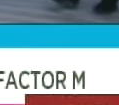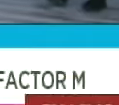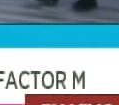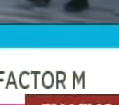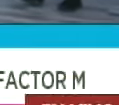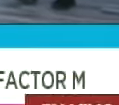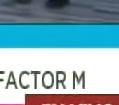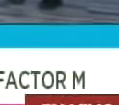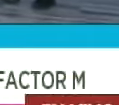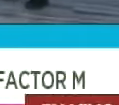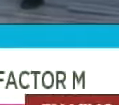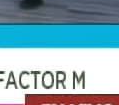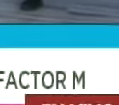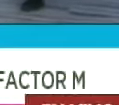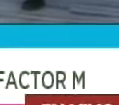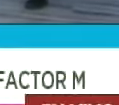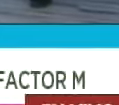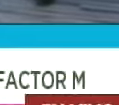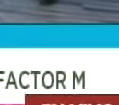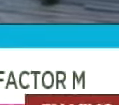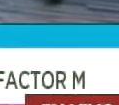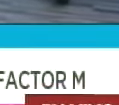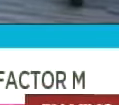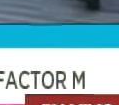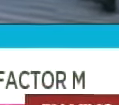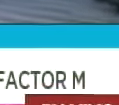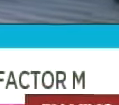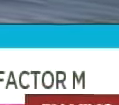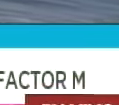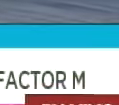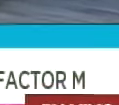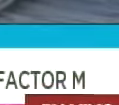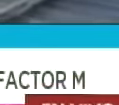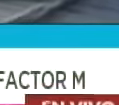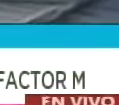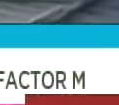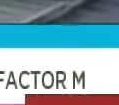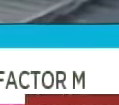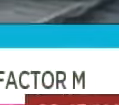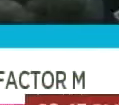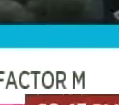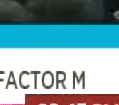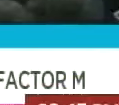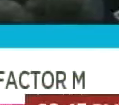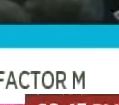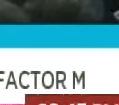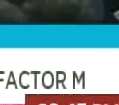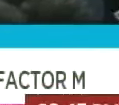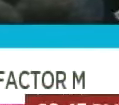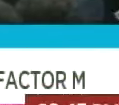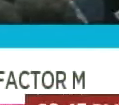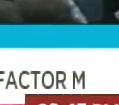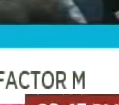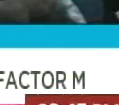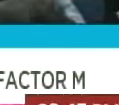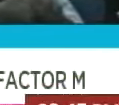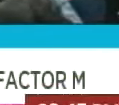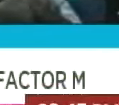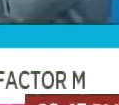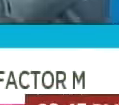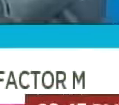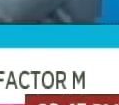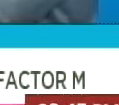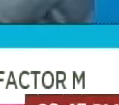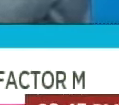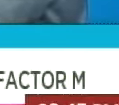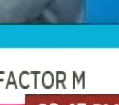mi país, mi familia y lo mío. Mi voto es pa' Nicolás, Nicolás Maduro.